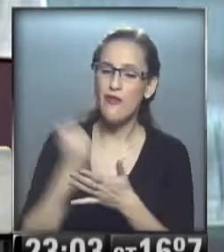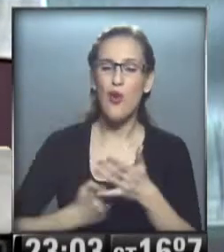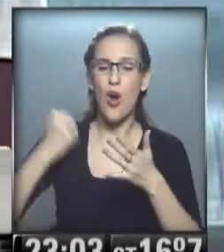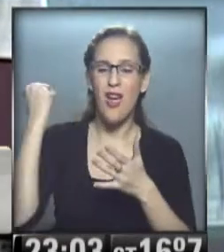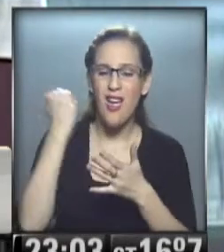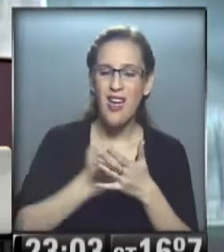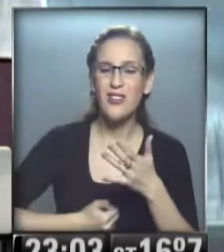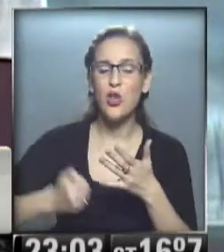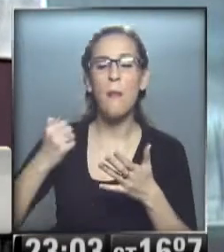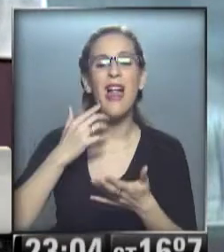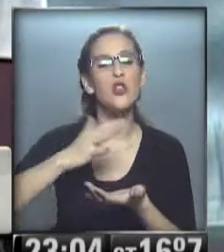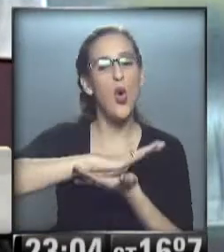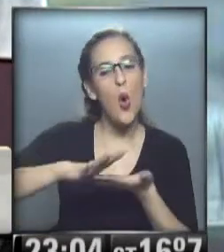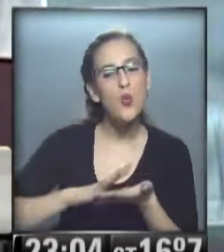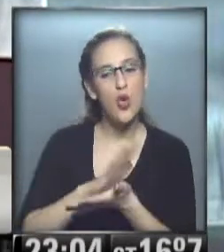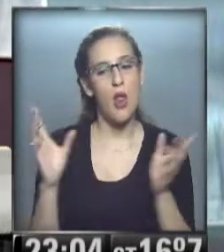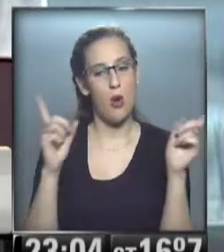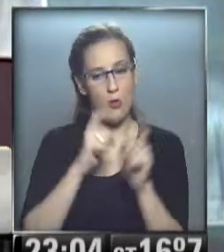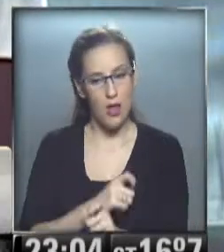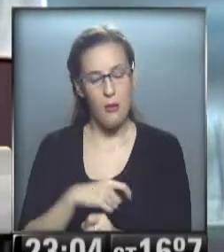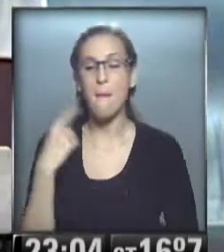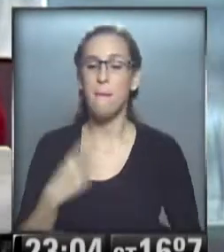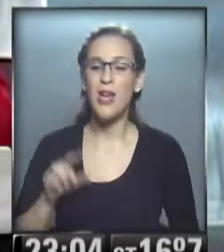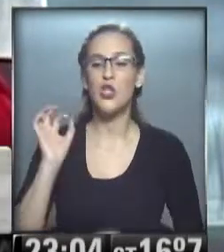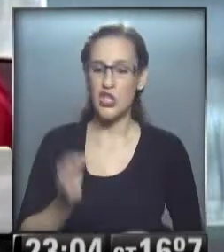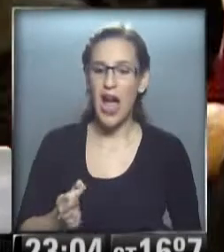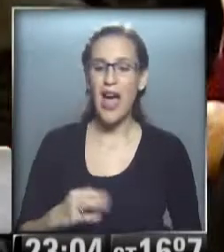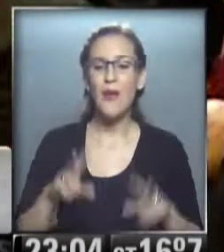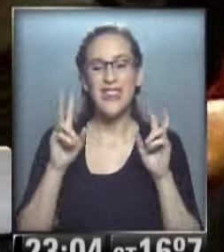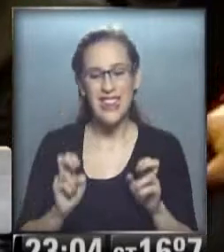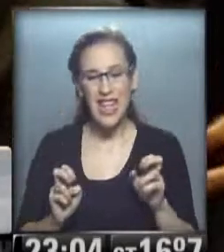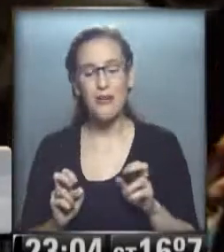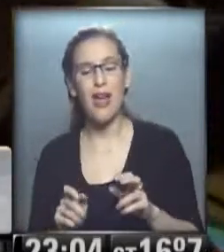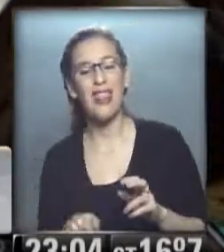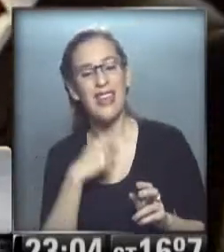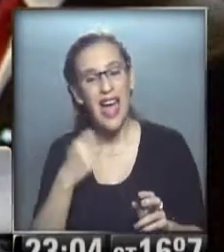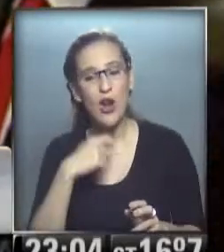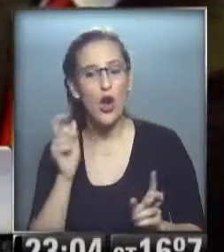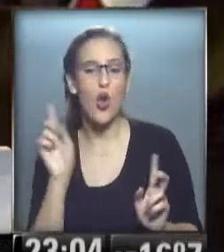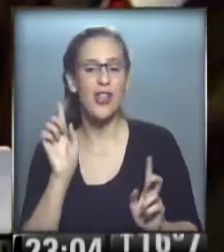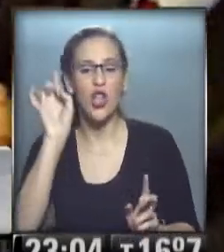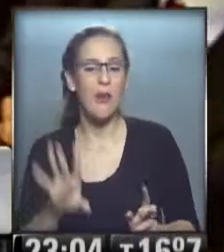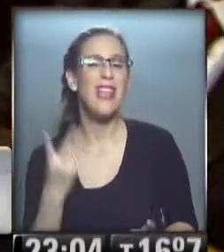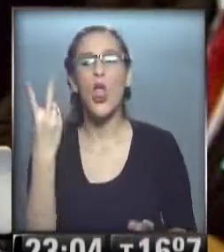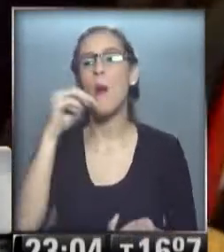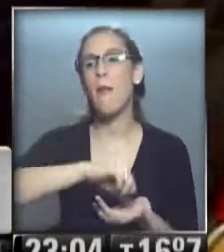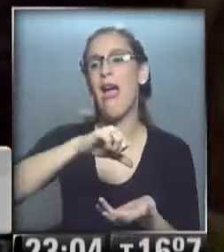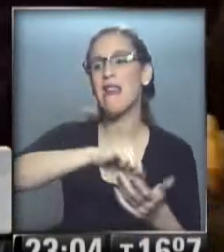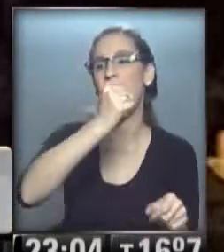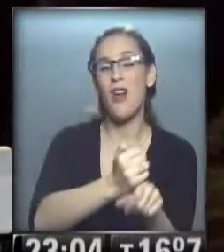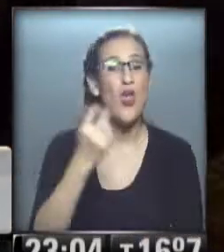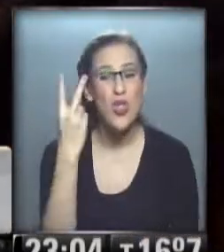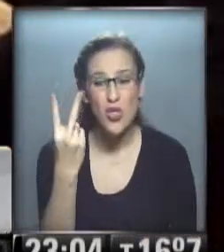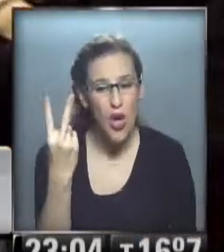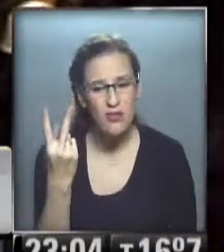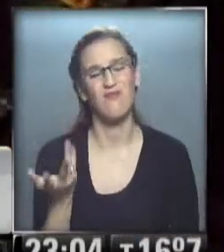para dar respuesta, pero sabemos muy bien que temas como el narcotráfico no basta solamente con que dos países trabajen en conjunto. Y por lo